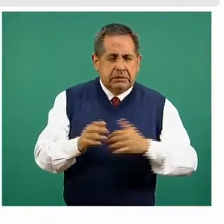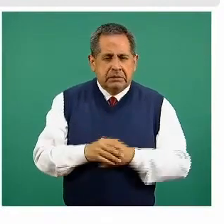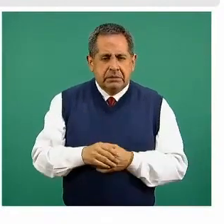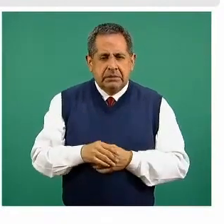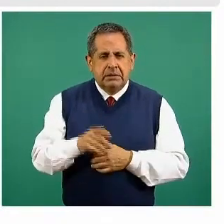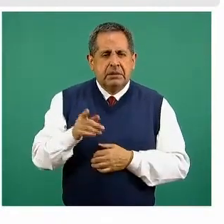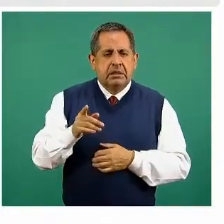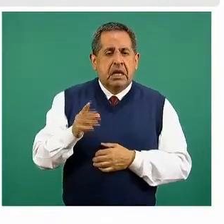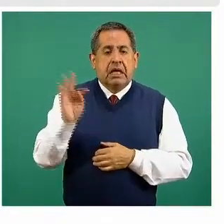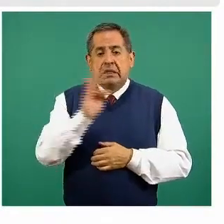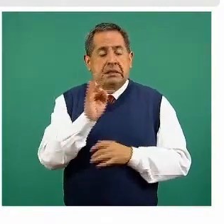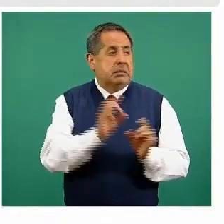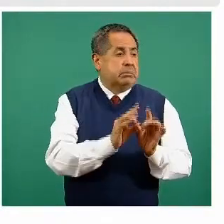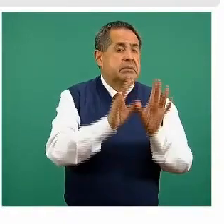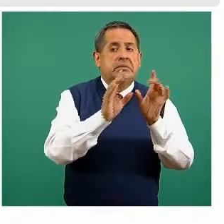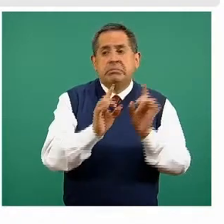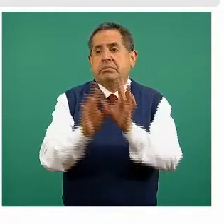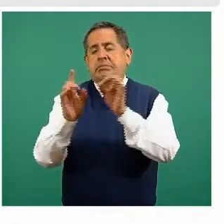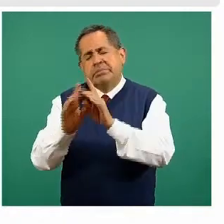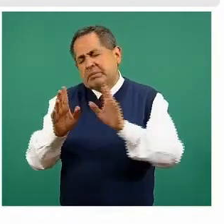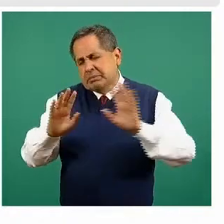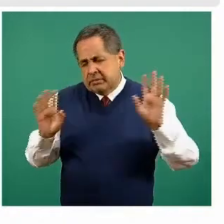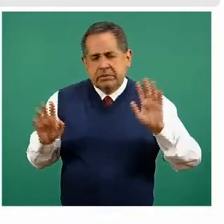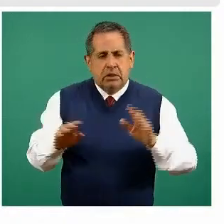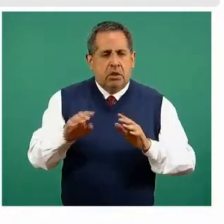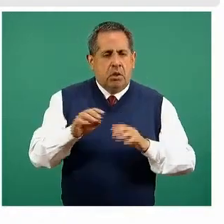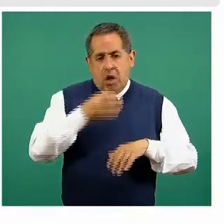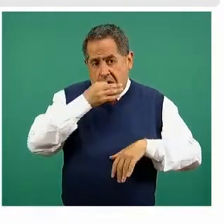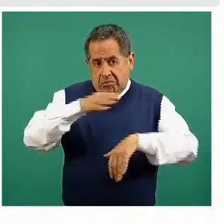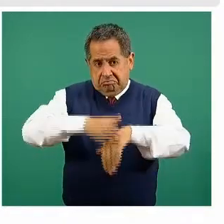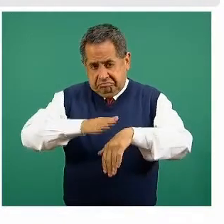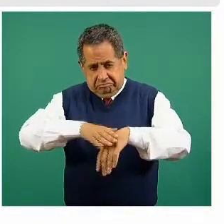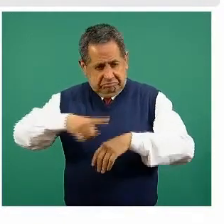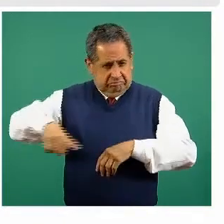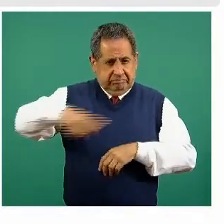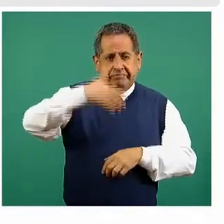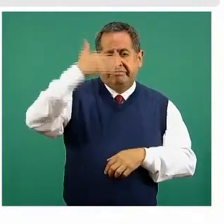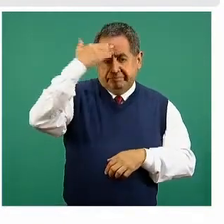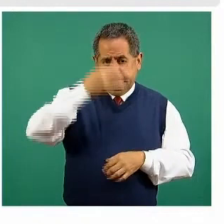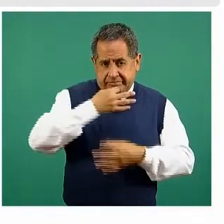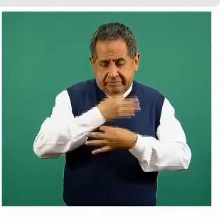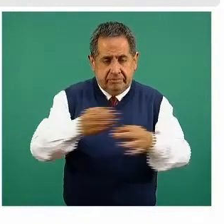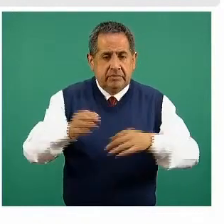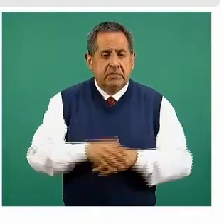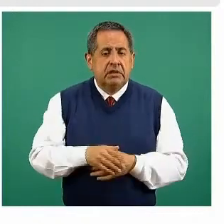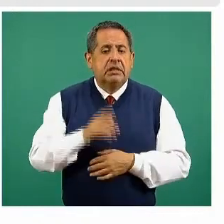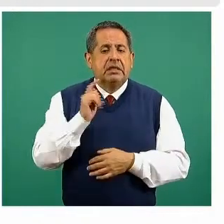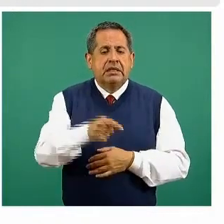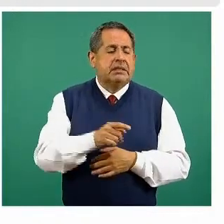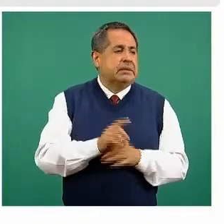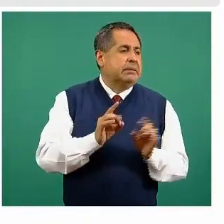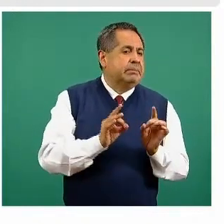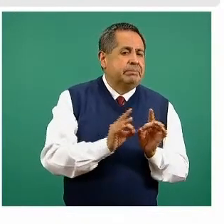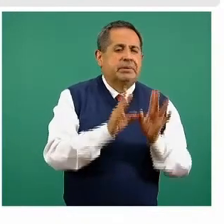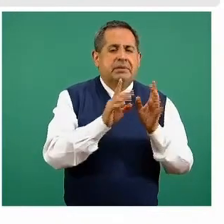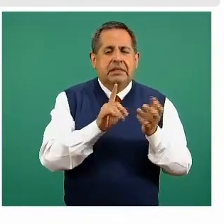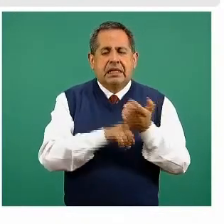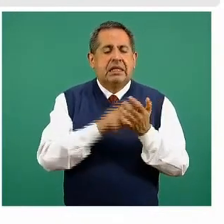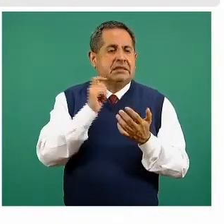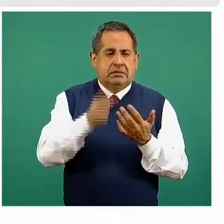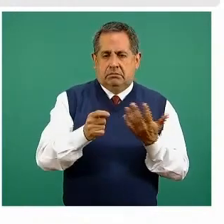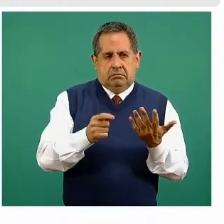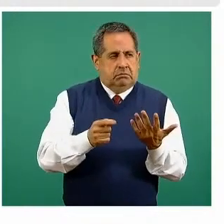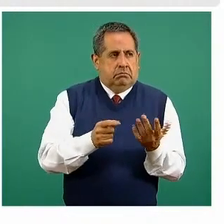más eventos adversos. Destacamos para conocimiento de toda la población que los eventos adversos son una lista